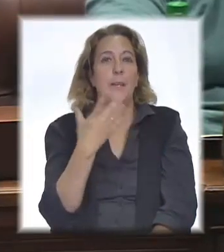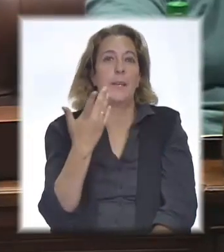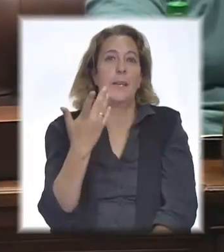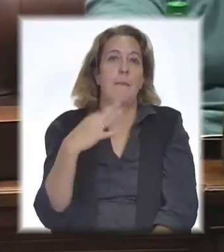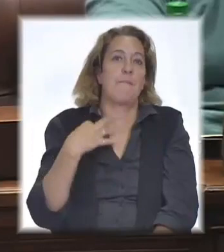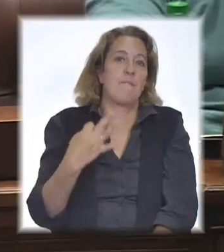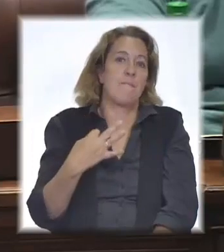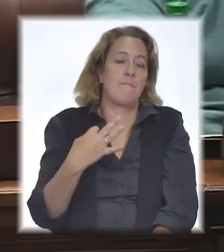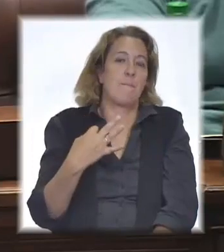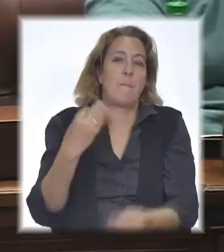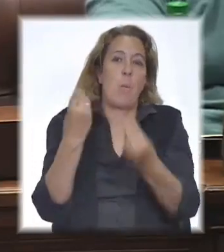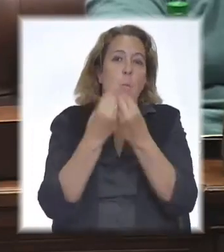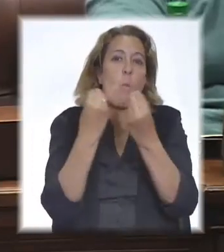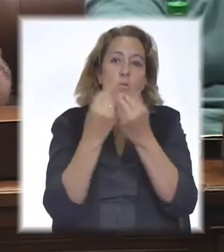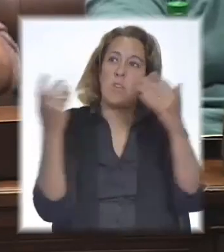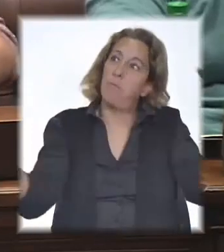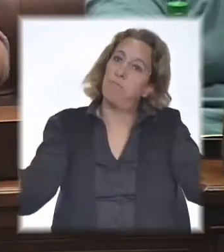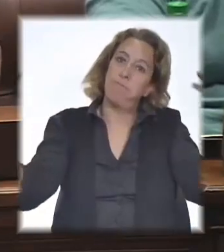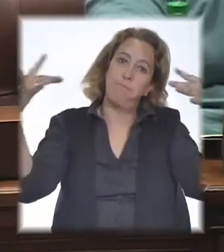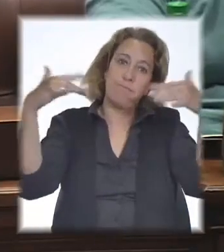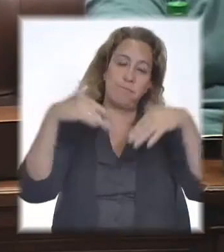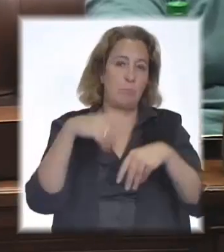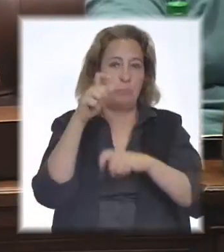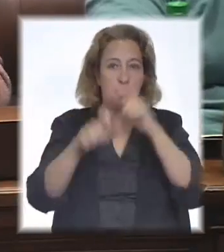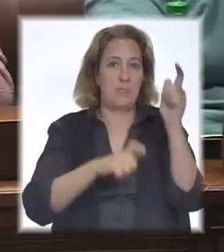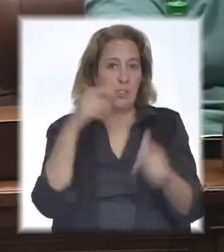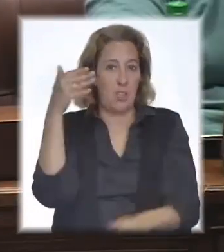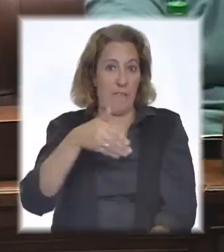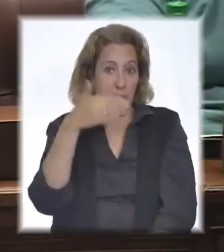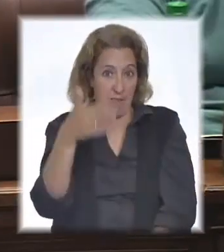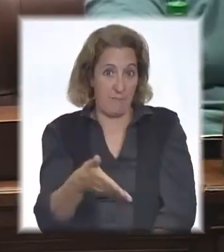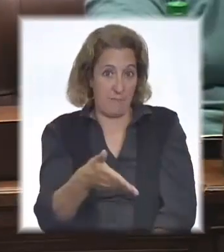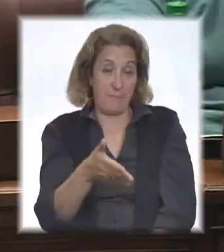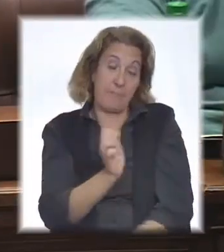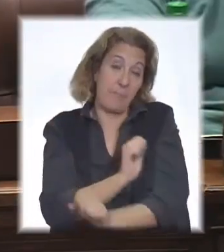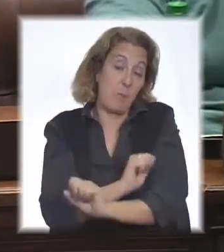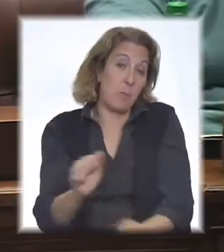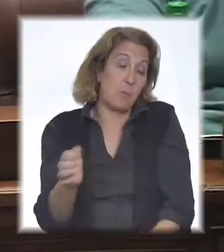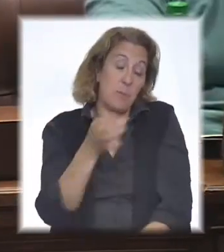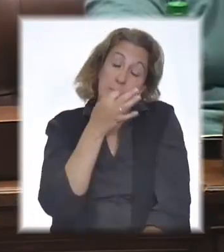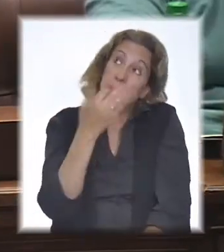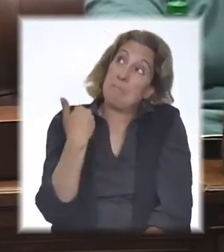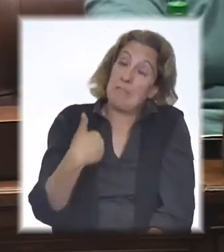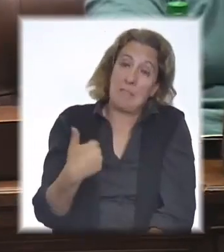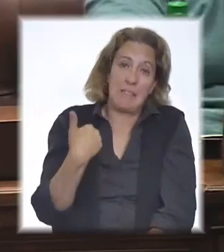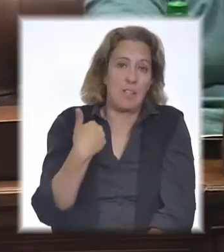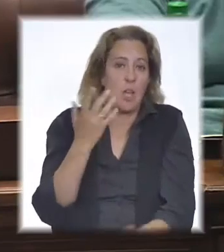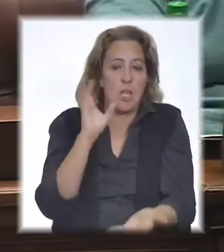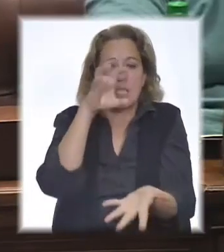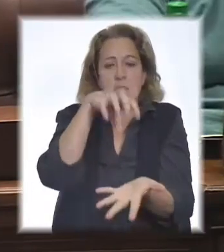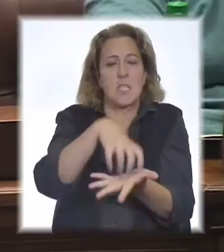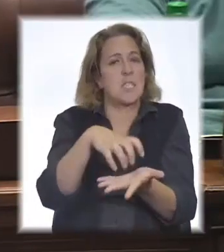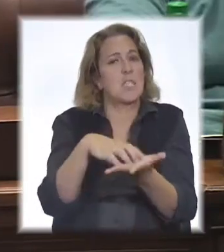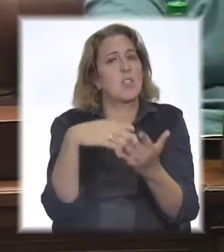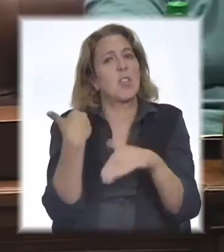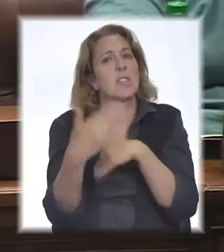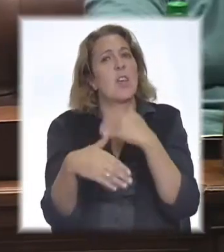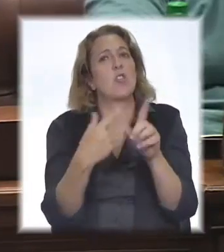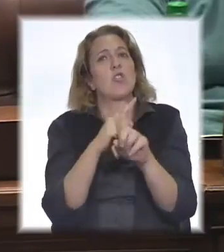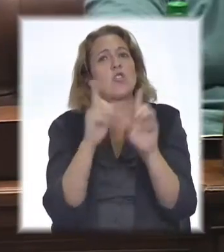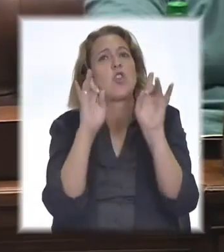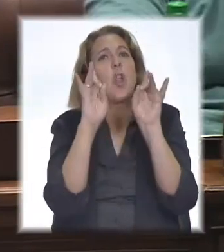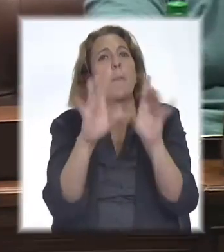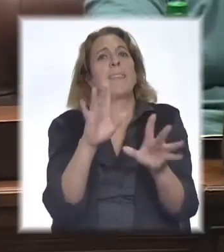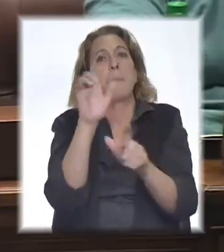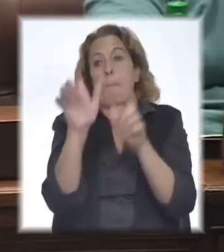quizás esté hasta con cierta nostalgia podemos decirlo eran centros de desarrollo no sólo